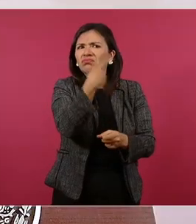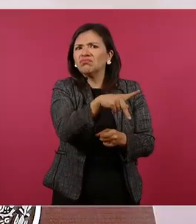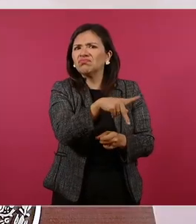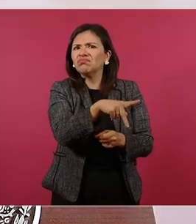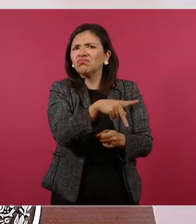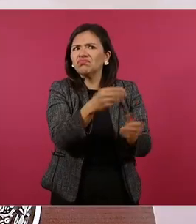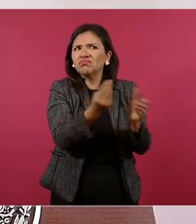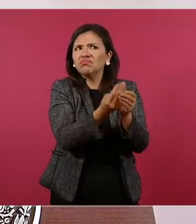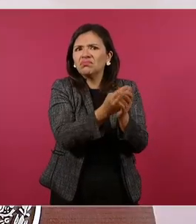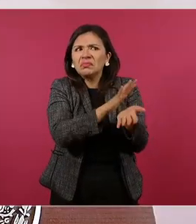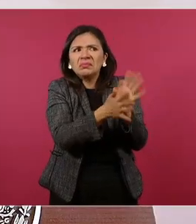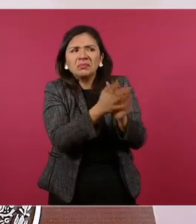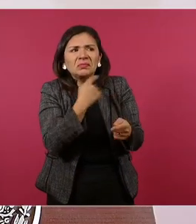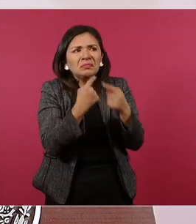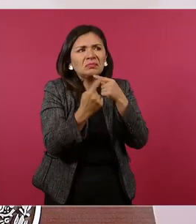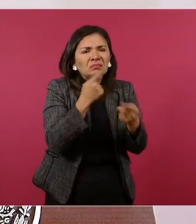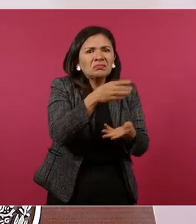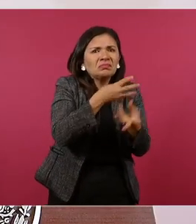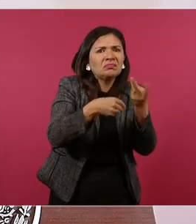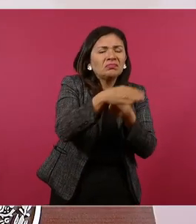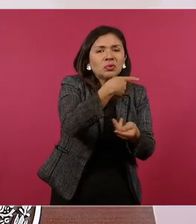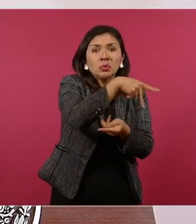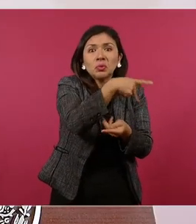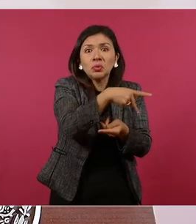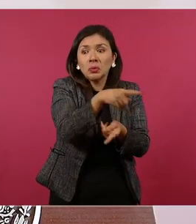clandestino nadie sabía